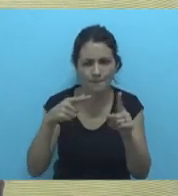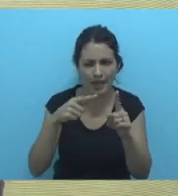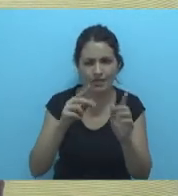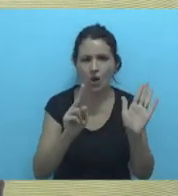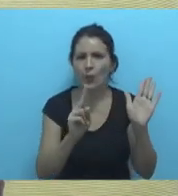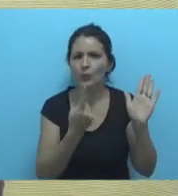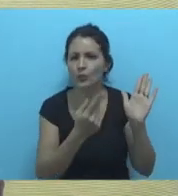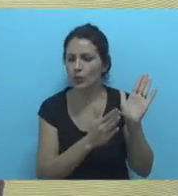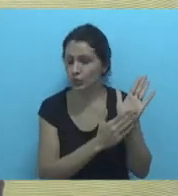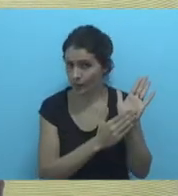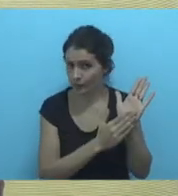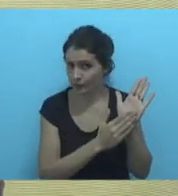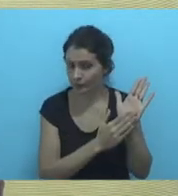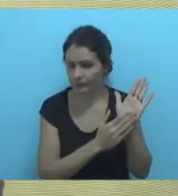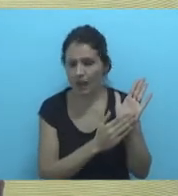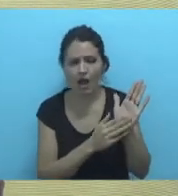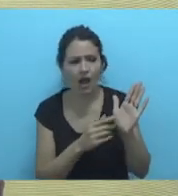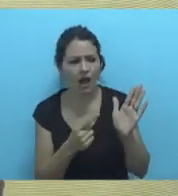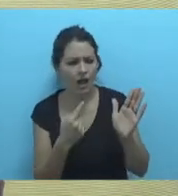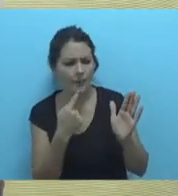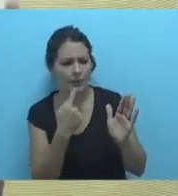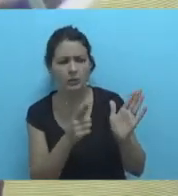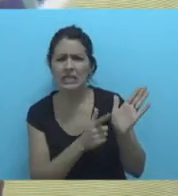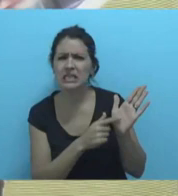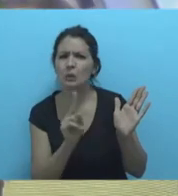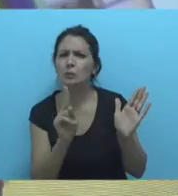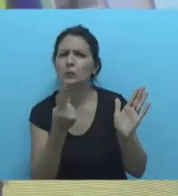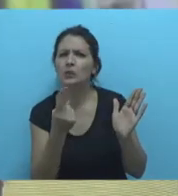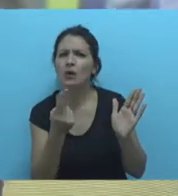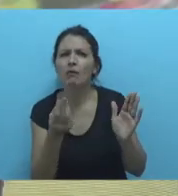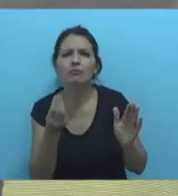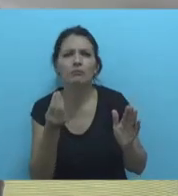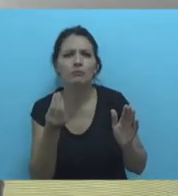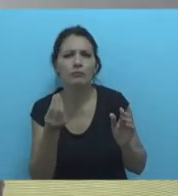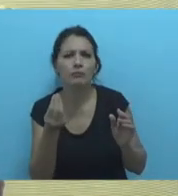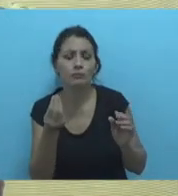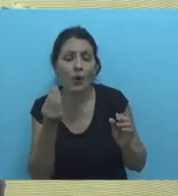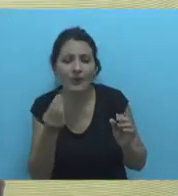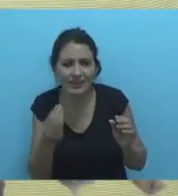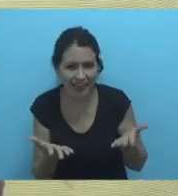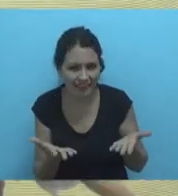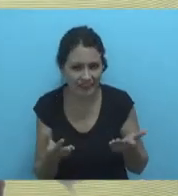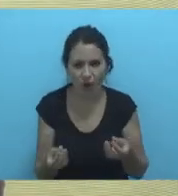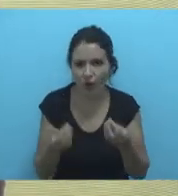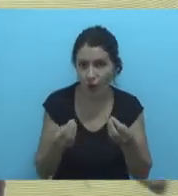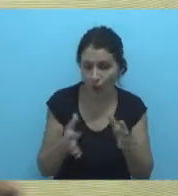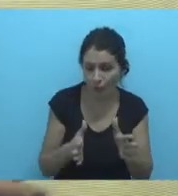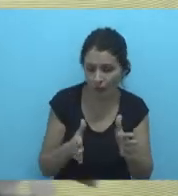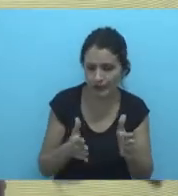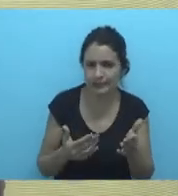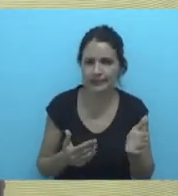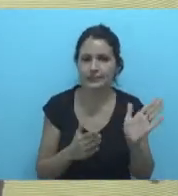Cuando nos preguntan qué fue lo que le pasó a Valentina, tenemos que decir que le pasaron varias cosas,